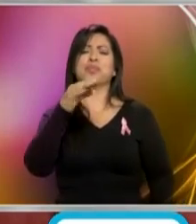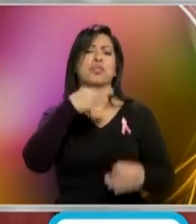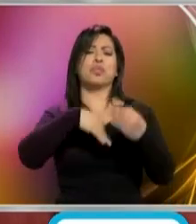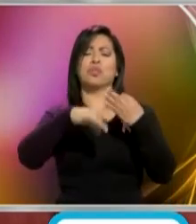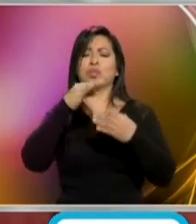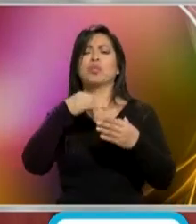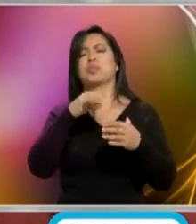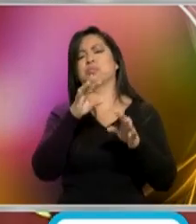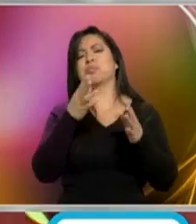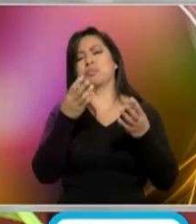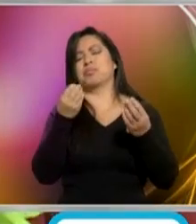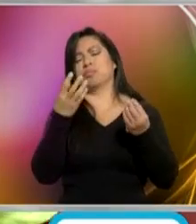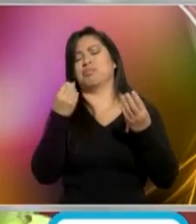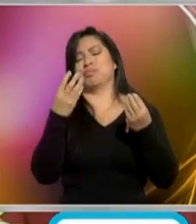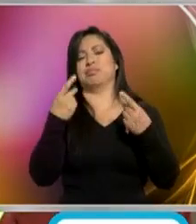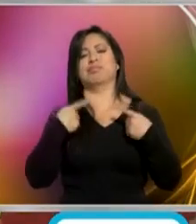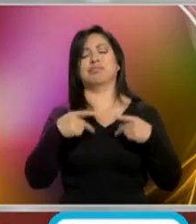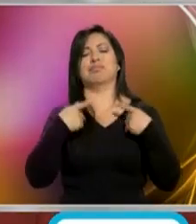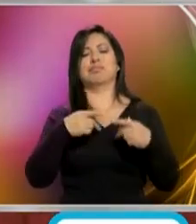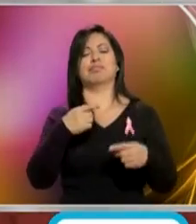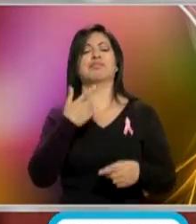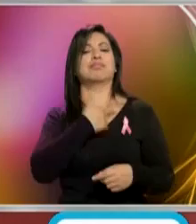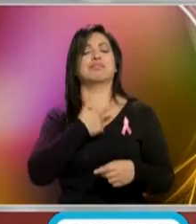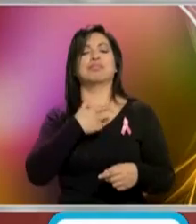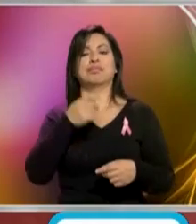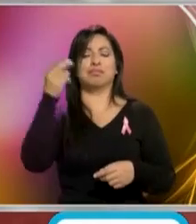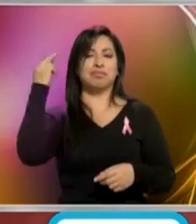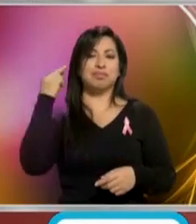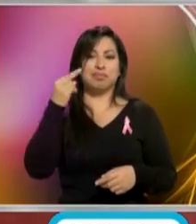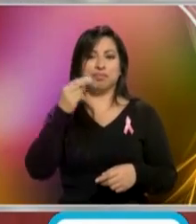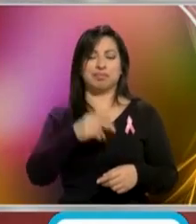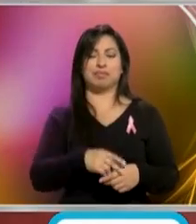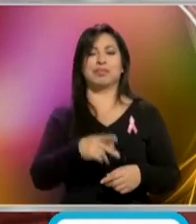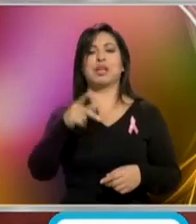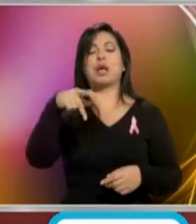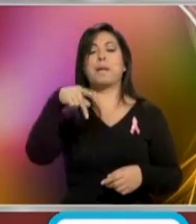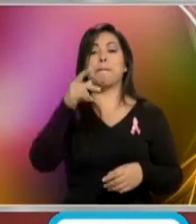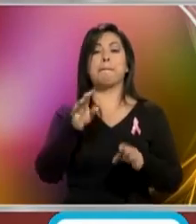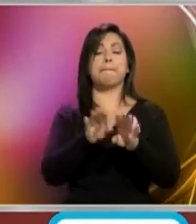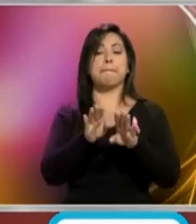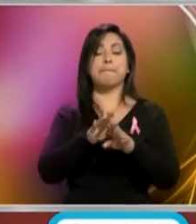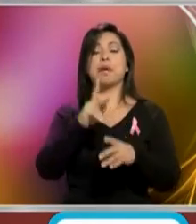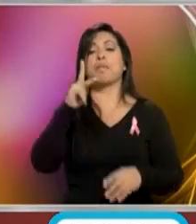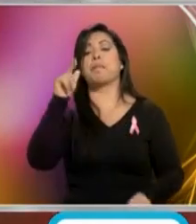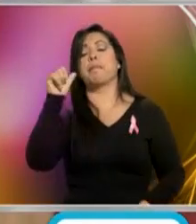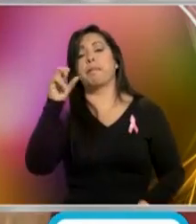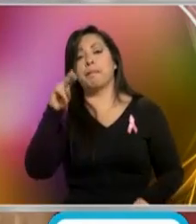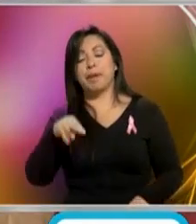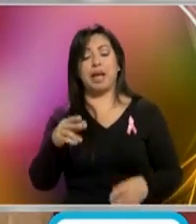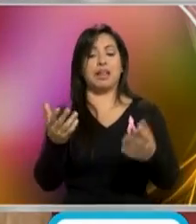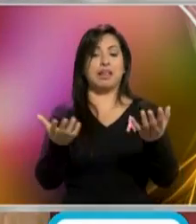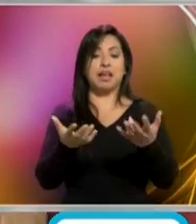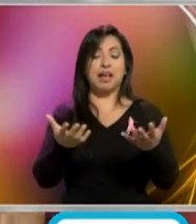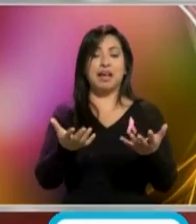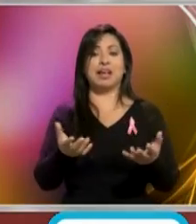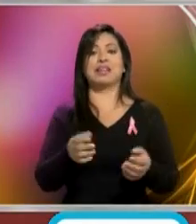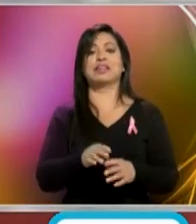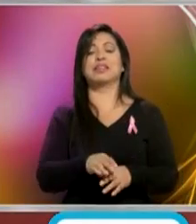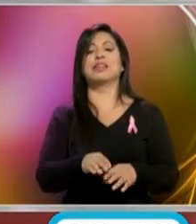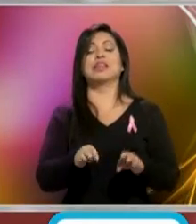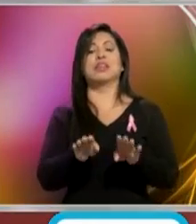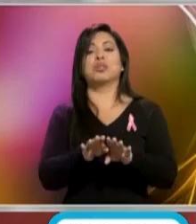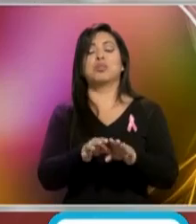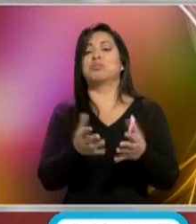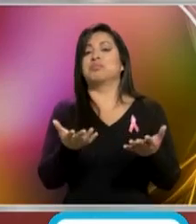viajar, pero no siempre organizar tu viaje es una cosa realmente sencilla en muchos aspectos, ¿no? O muchas veces ni lo hacemos, ¿no? No,